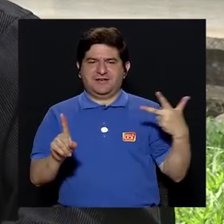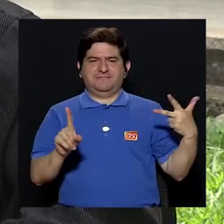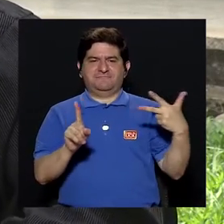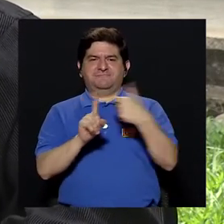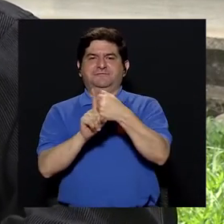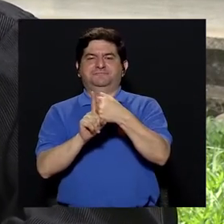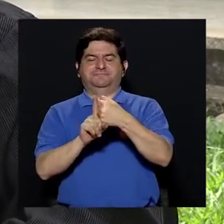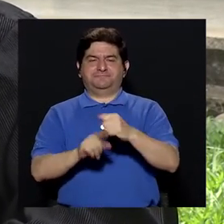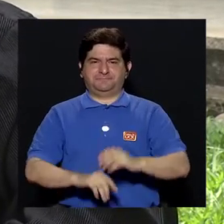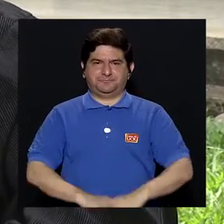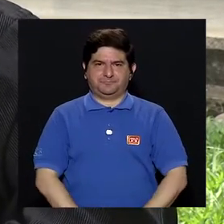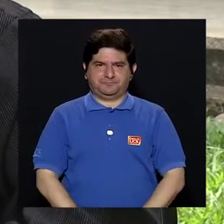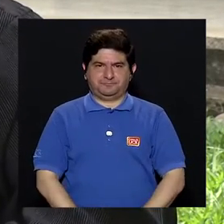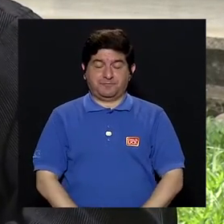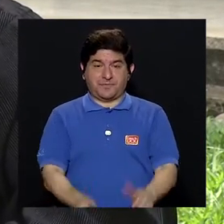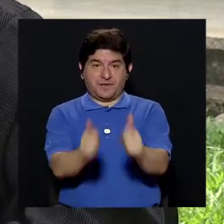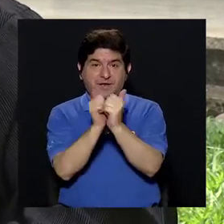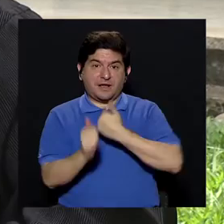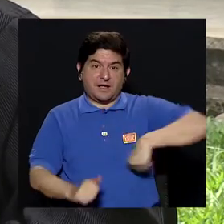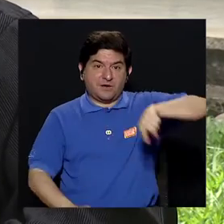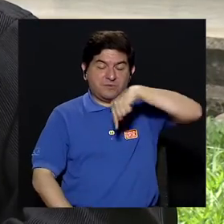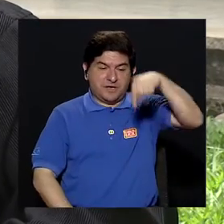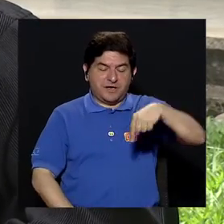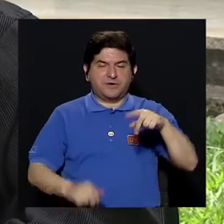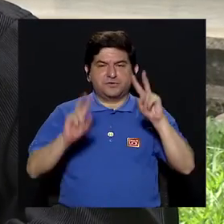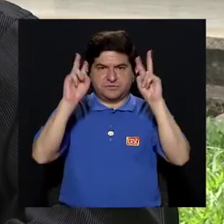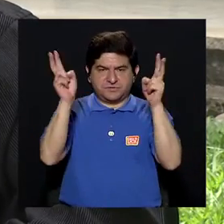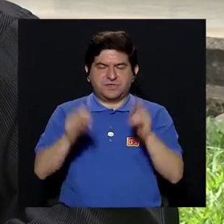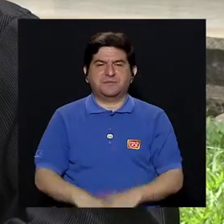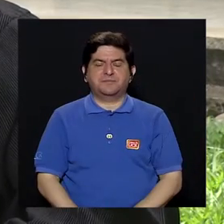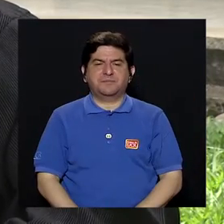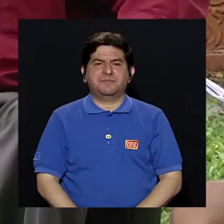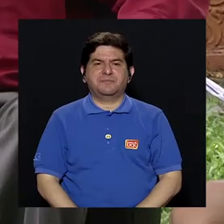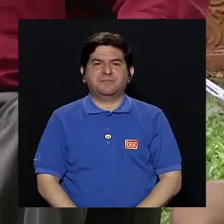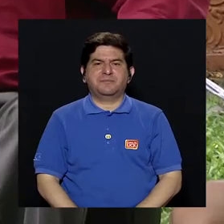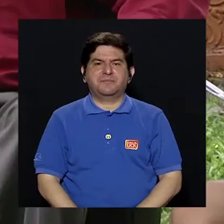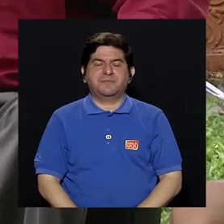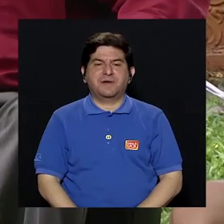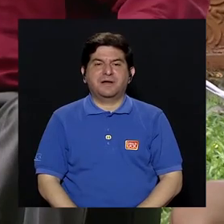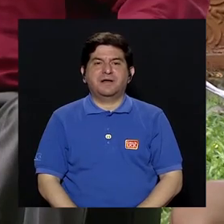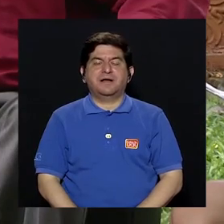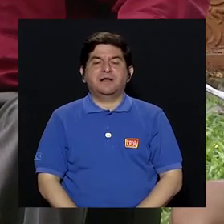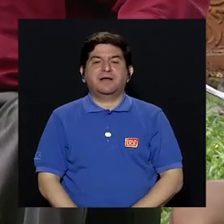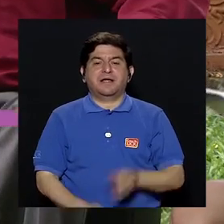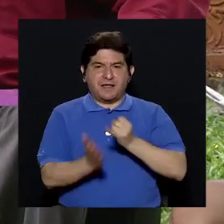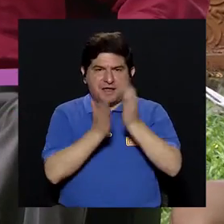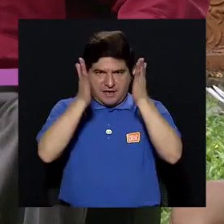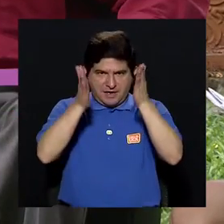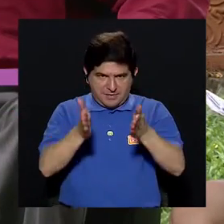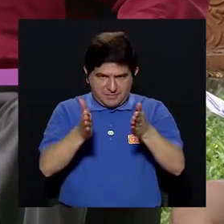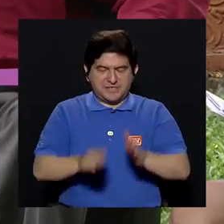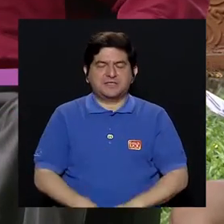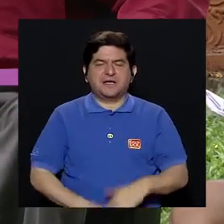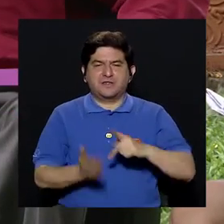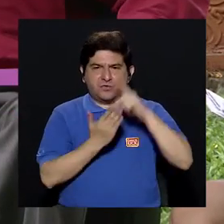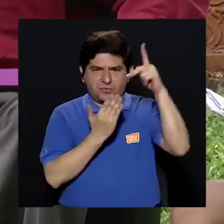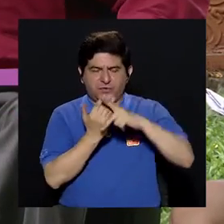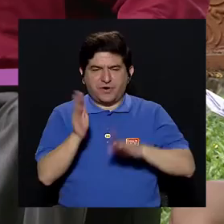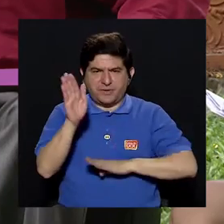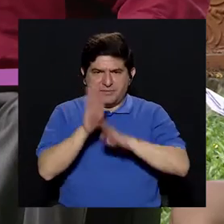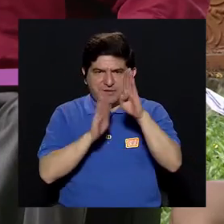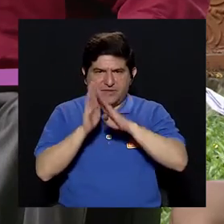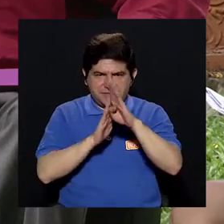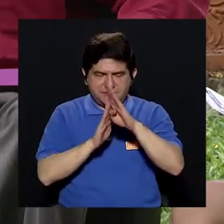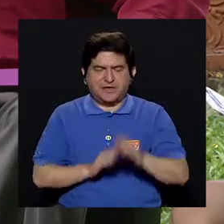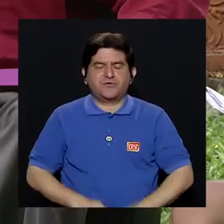de los accidentes de tránsito. Nos acompañan para abordar el tema el doctor Jonathan Agüero Valverde, quien es investigador en el Programa